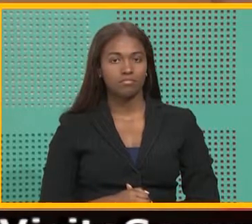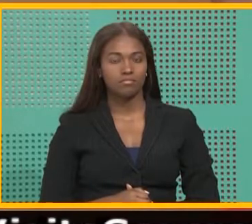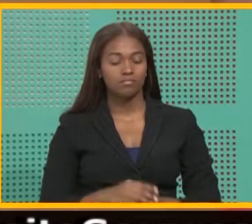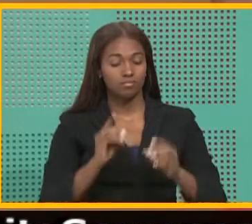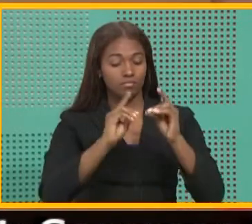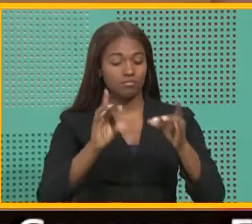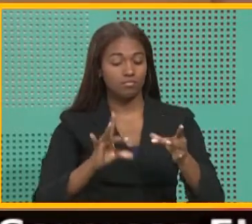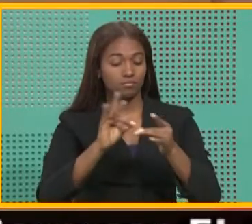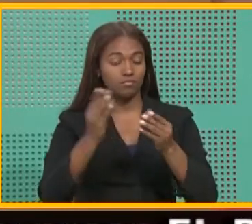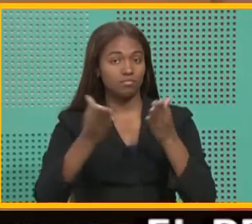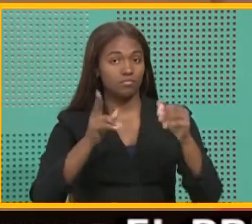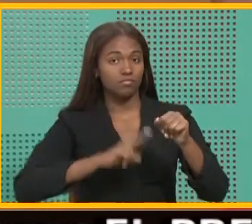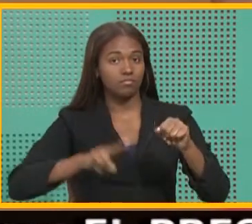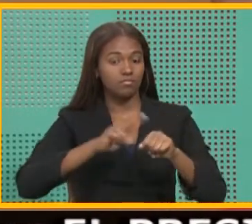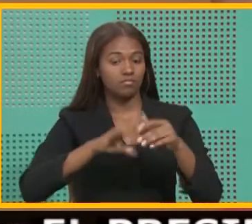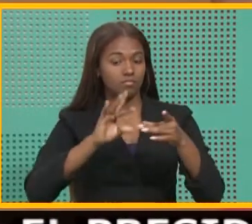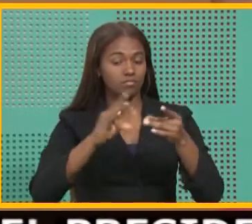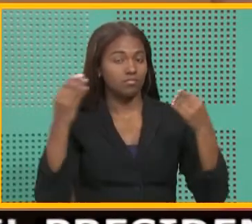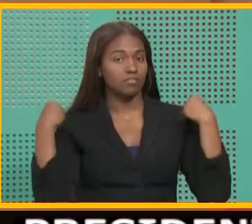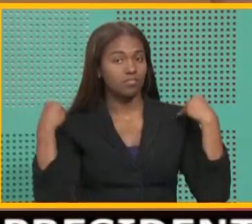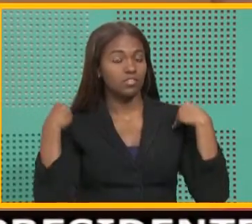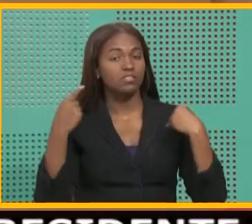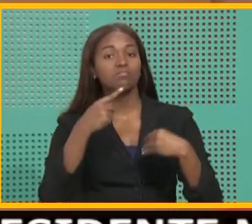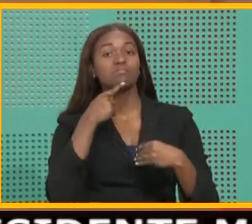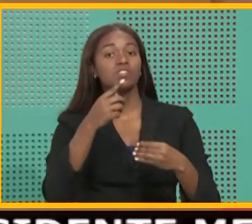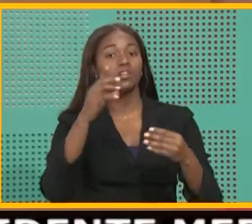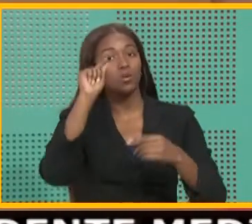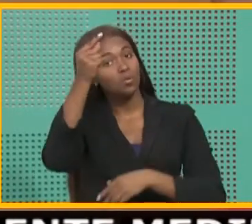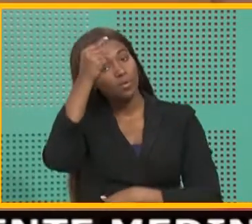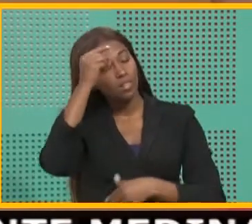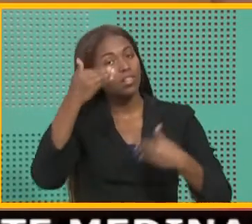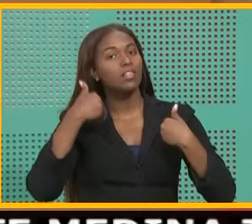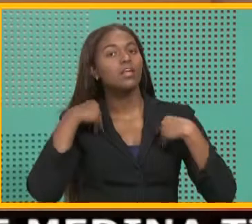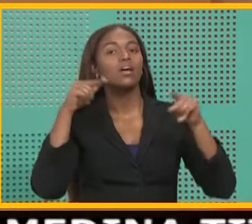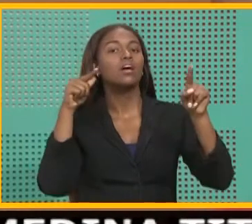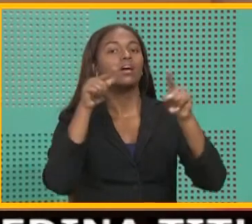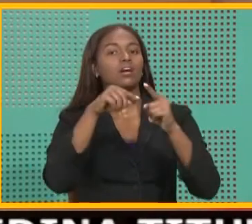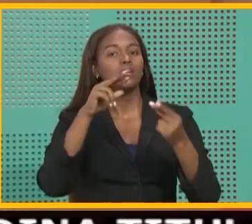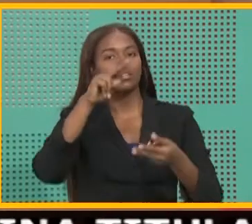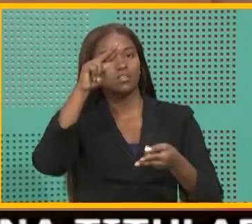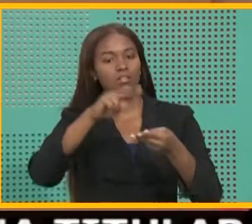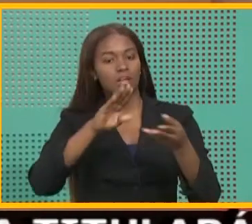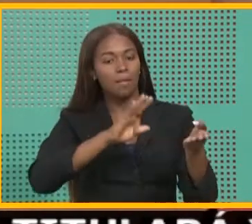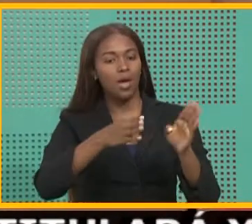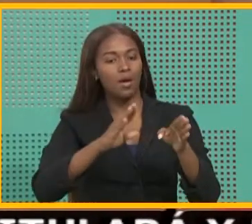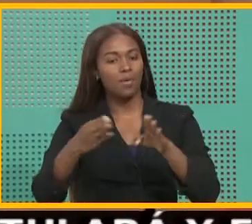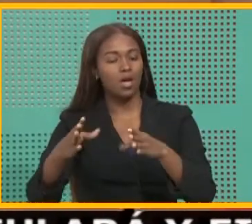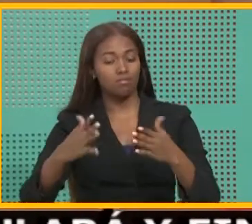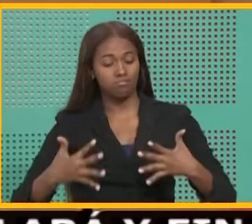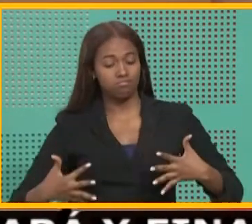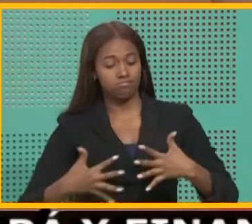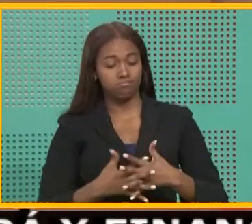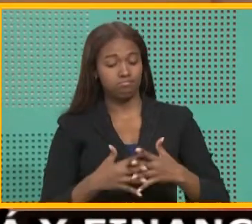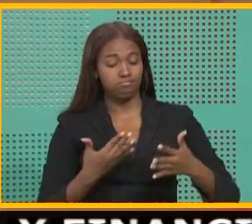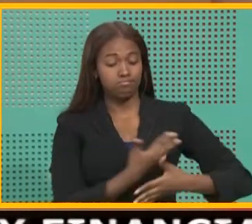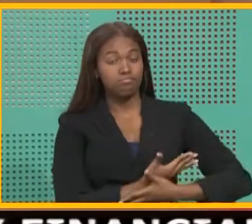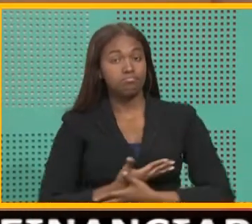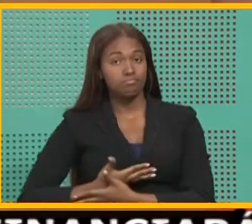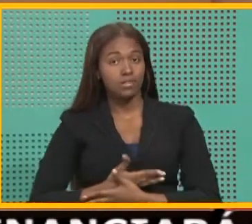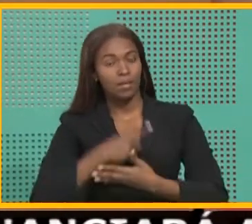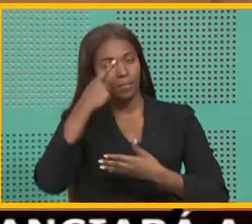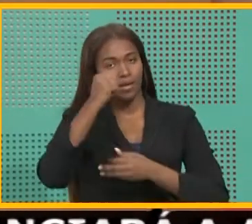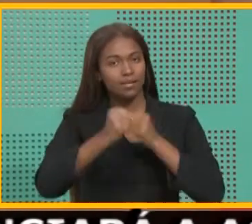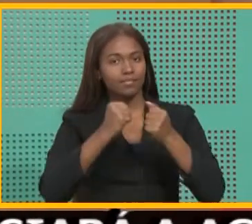El director del Servicio Nacional de Salud sostuvo que el gobierno tiene como meta la reducción de las muertes neonatales y materno-infantiles